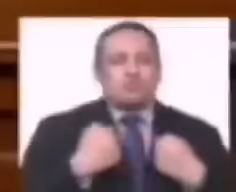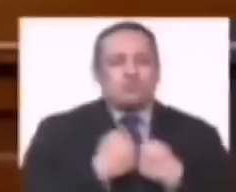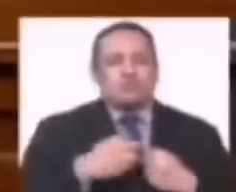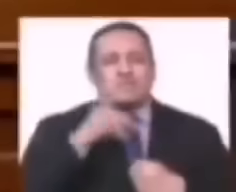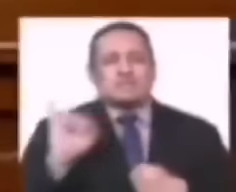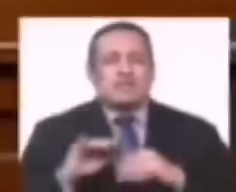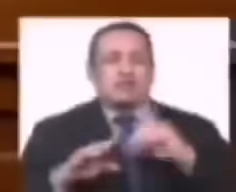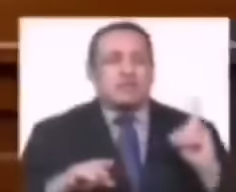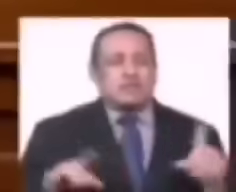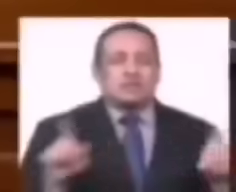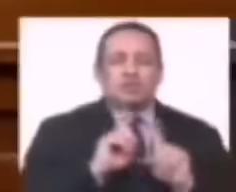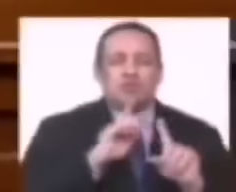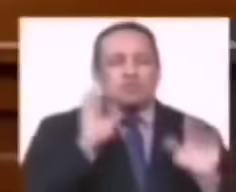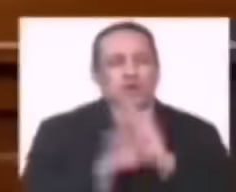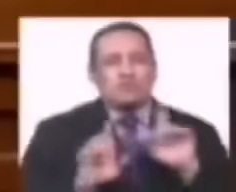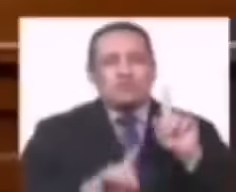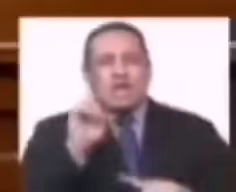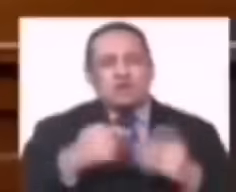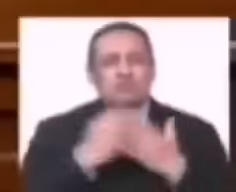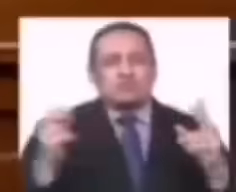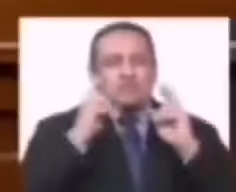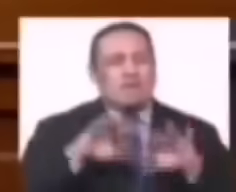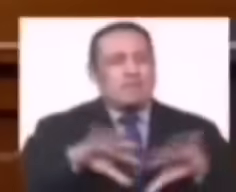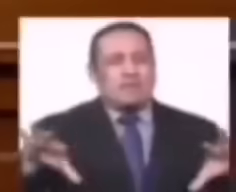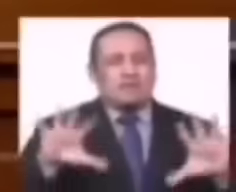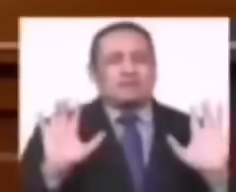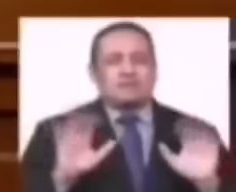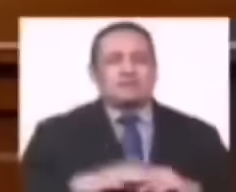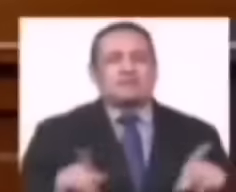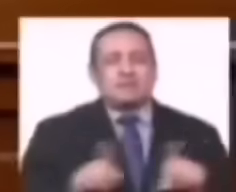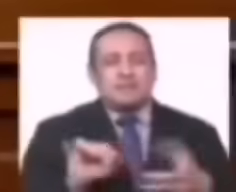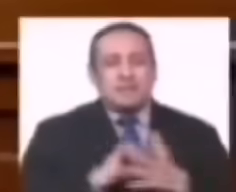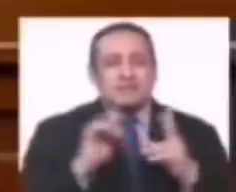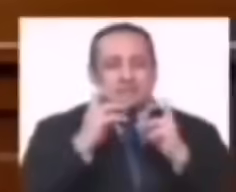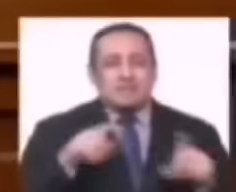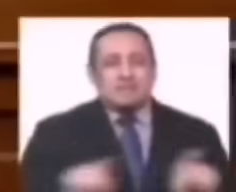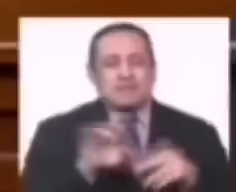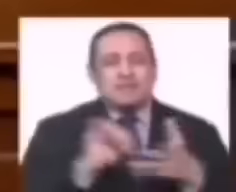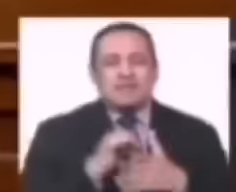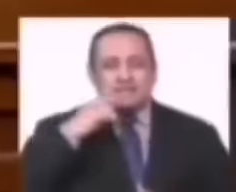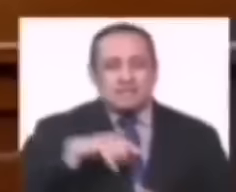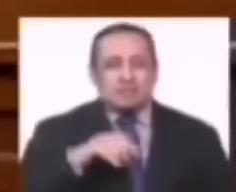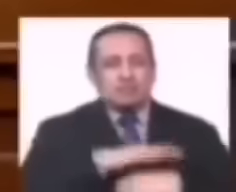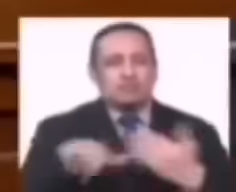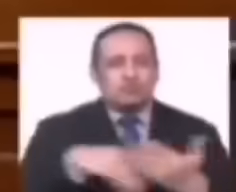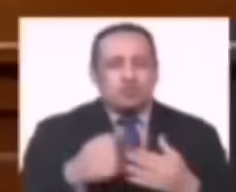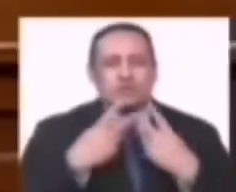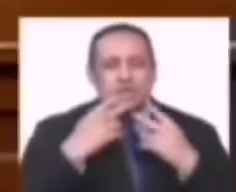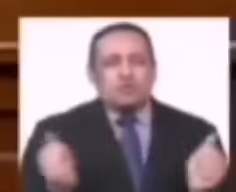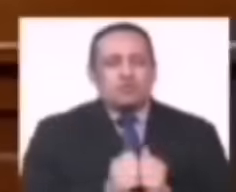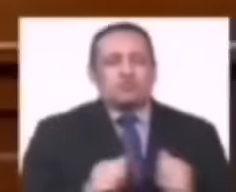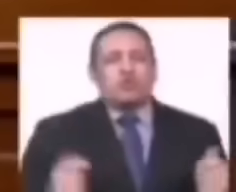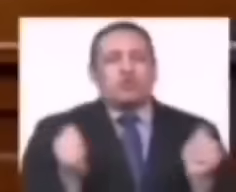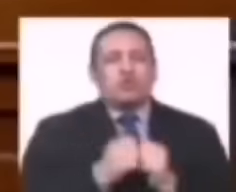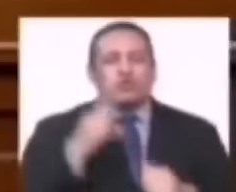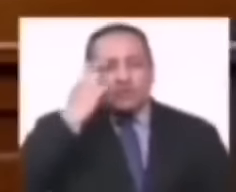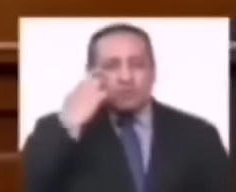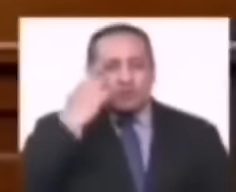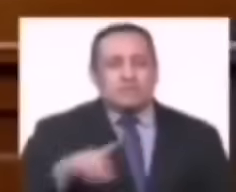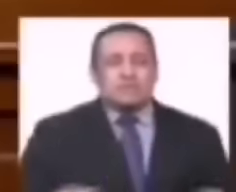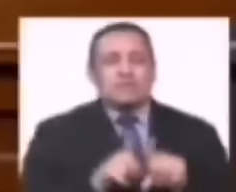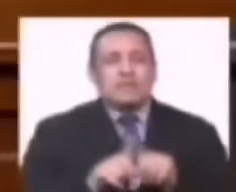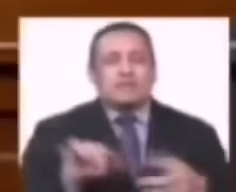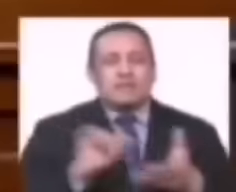derechas. Yo creo que eso es un tema transversal. Y en ese tema transversal necesitamos que todos estemos juntos con una política